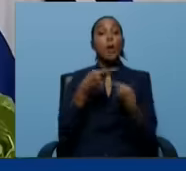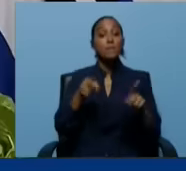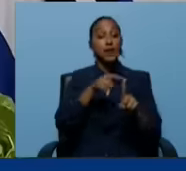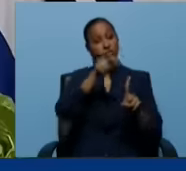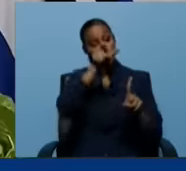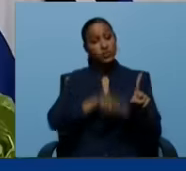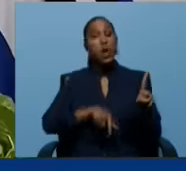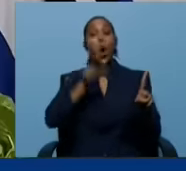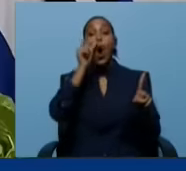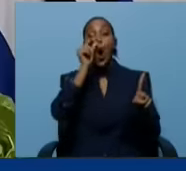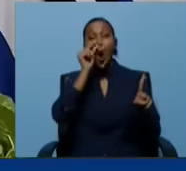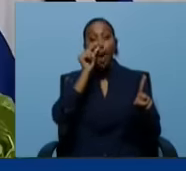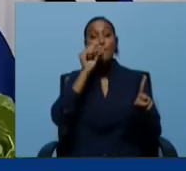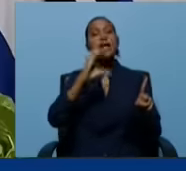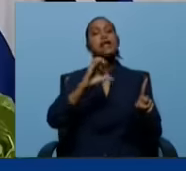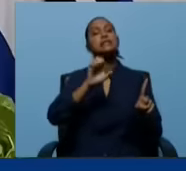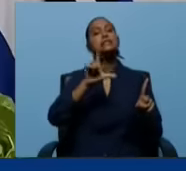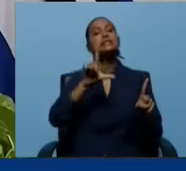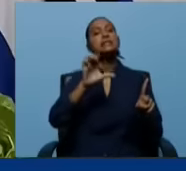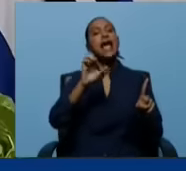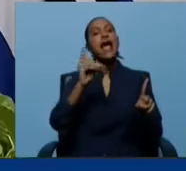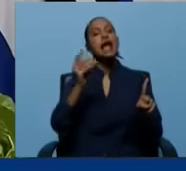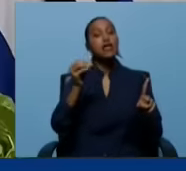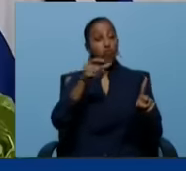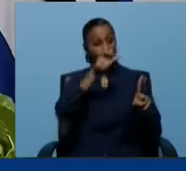matan a Zeledón.